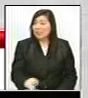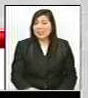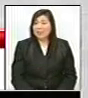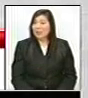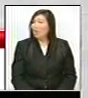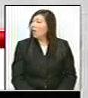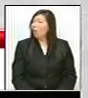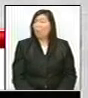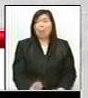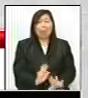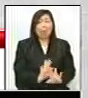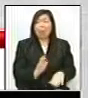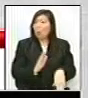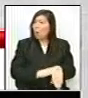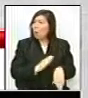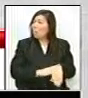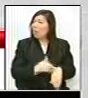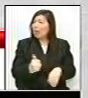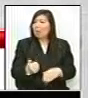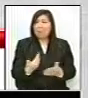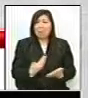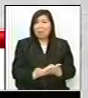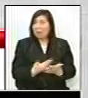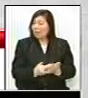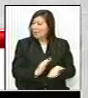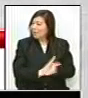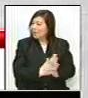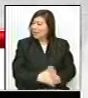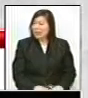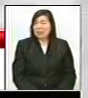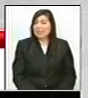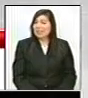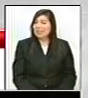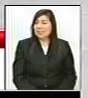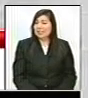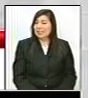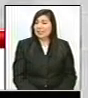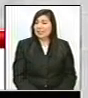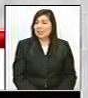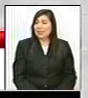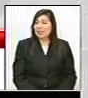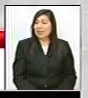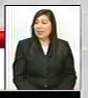no movió ni un dedo para promover de manera irregular el nombramiento de este señor magistrado.